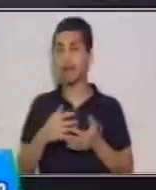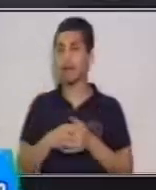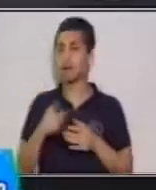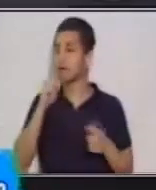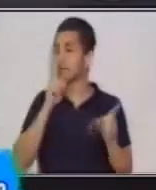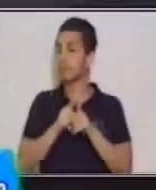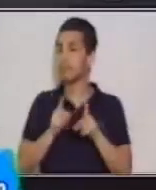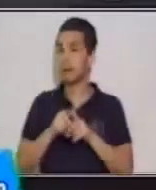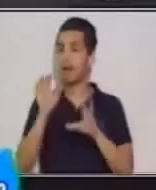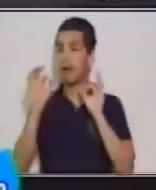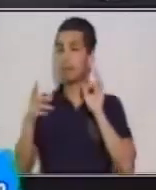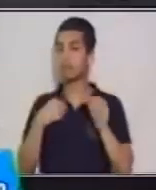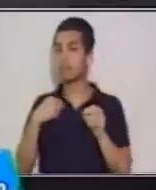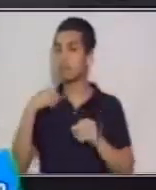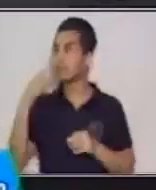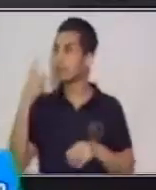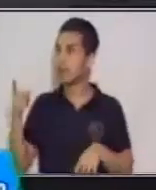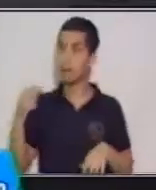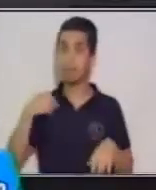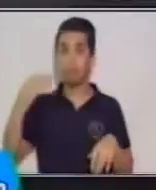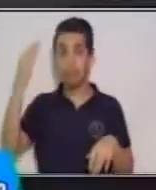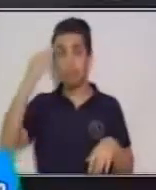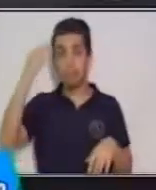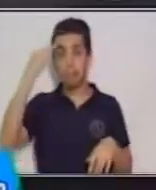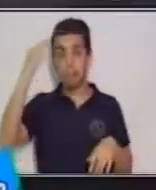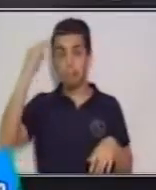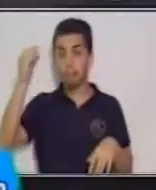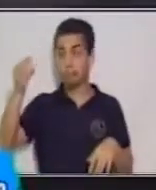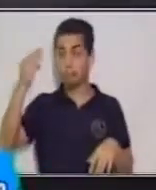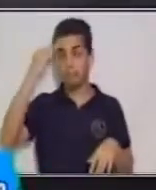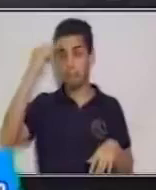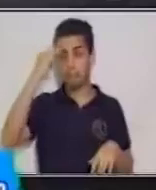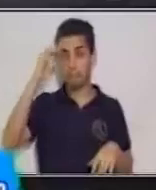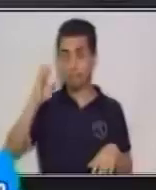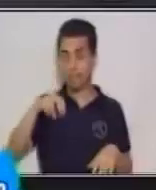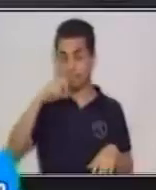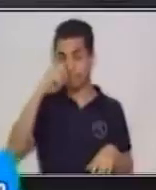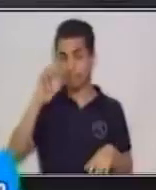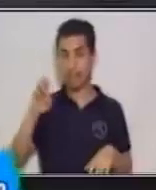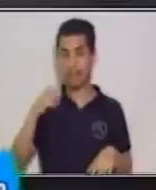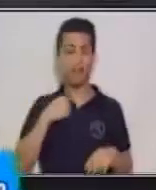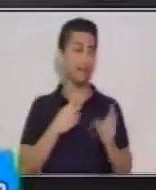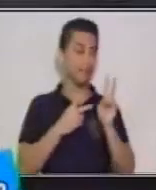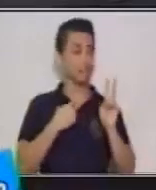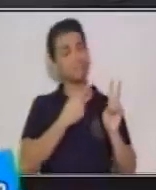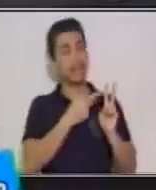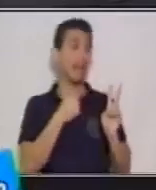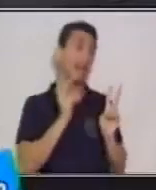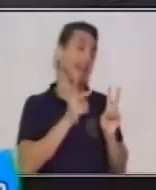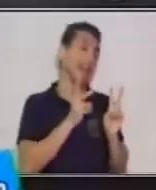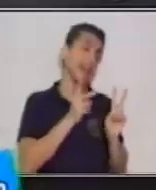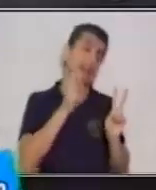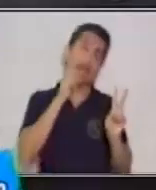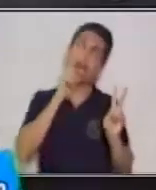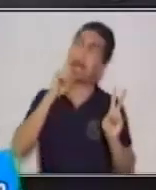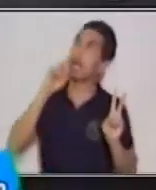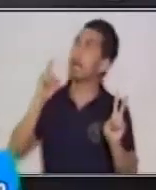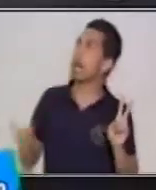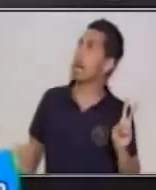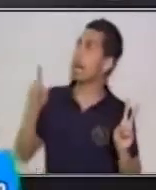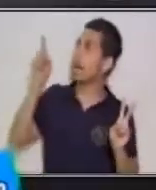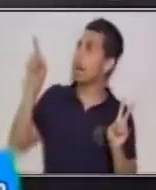es de que nuestra mente, en ese momento, estamos con alguien, pero nuestros ojos se distraen hacia esa